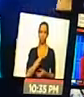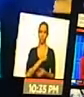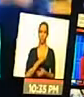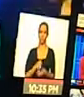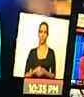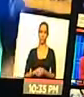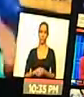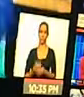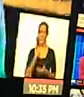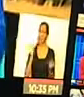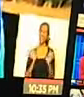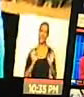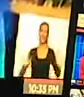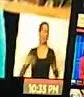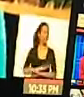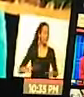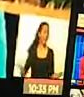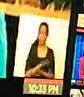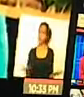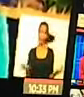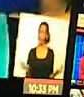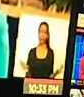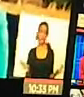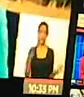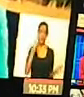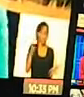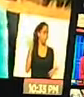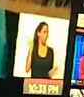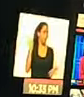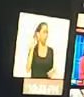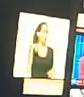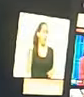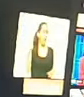nada. Ya nos exhibiste. Ya.